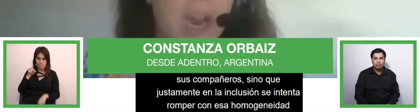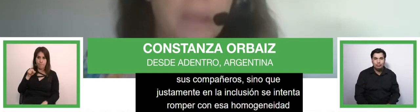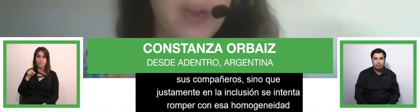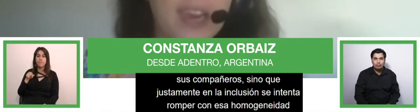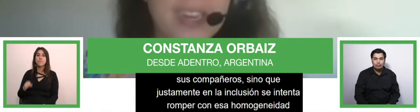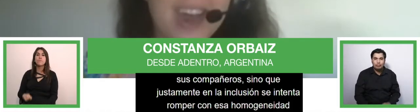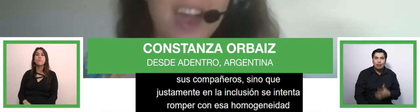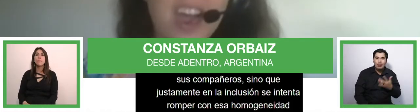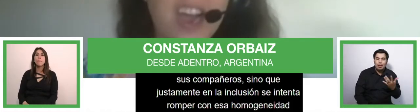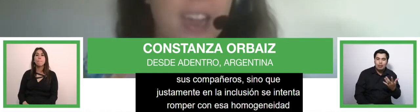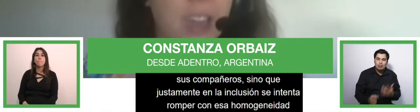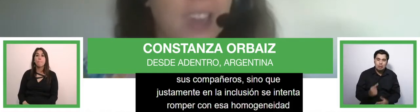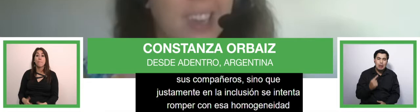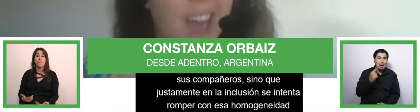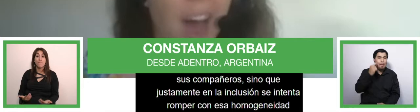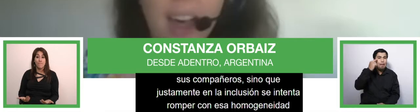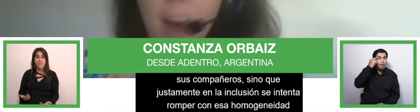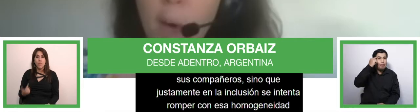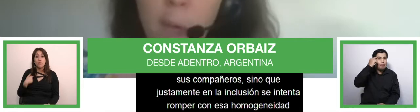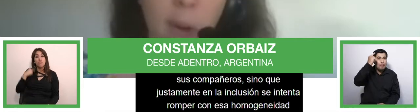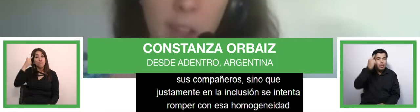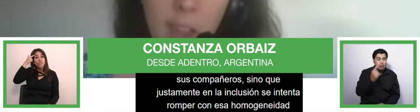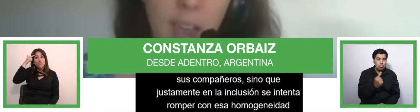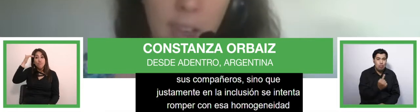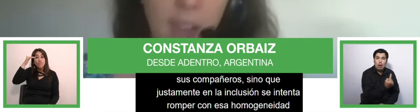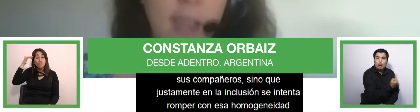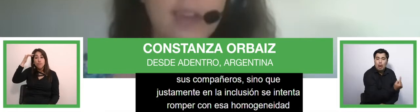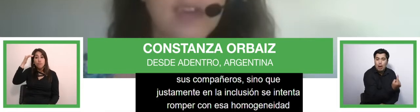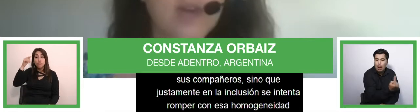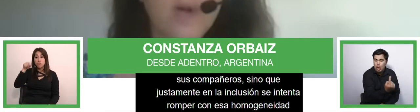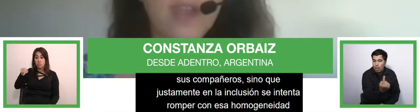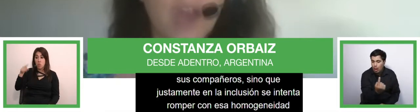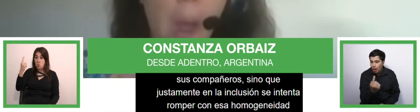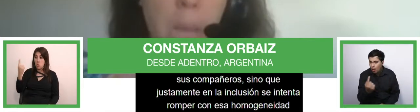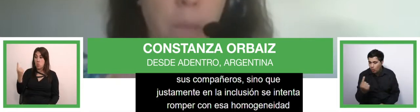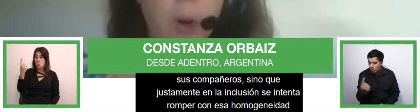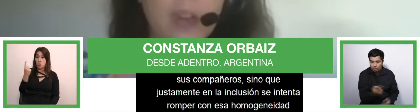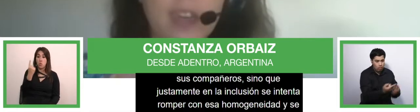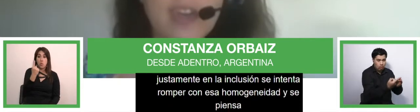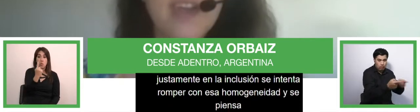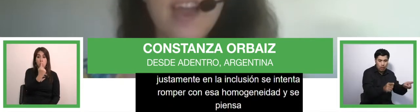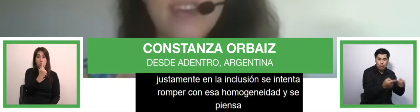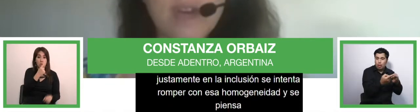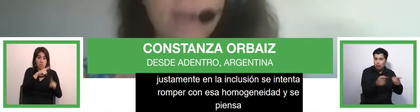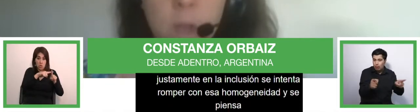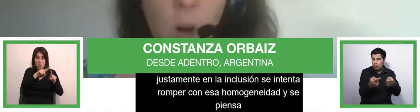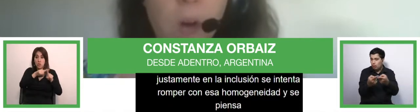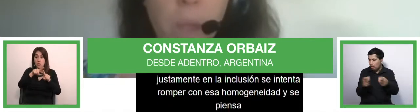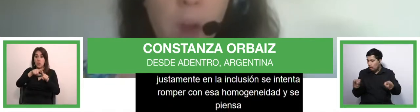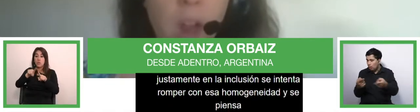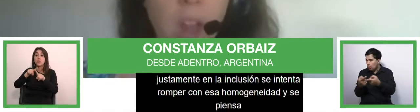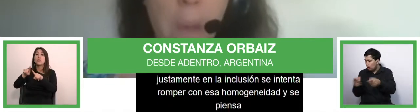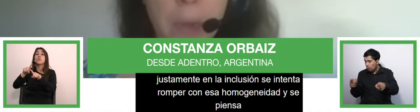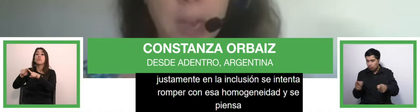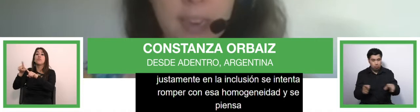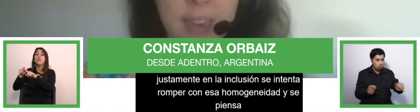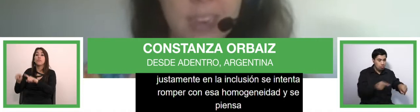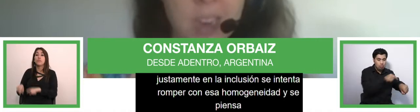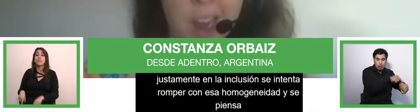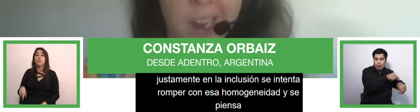y se piensa que cada uno es distinto en sus tiempos y en sus formas